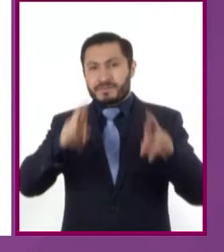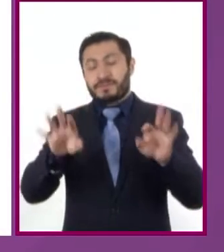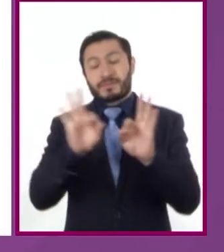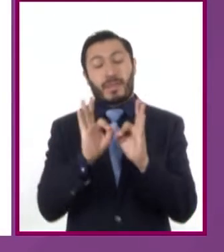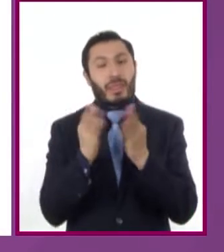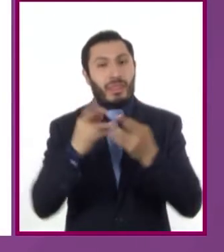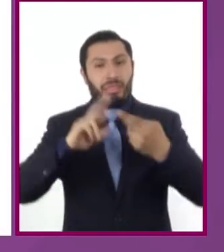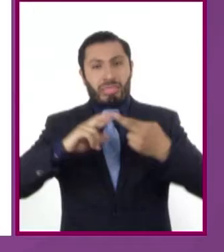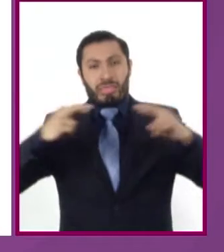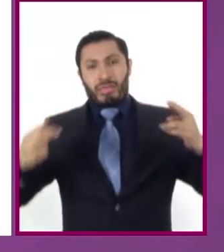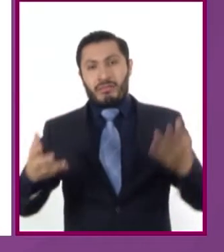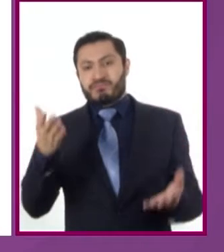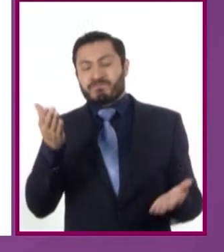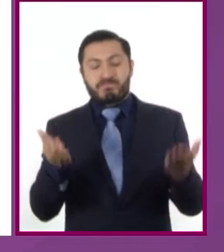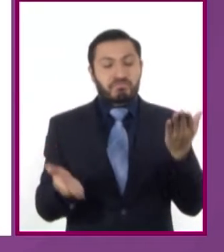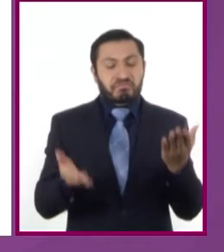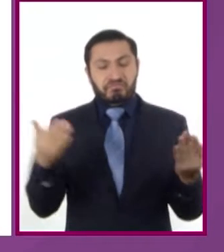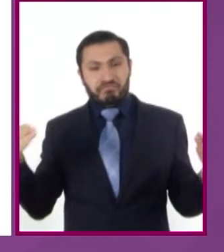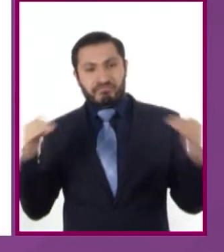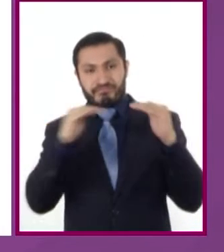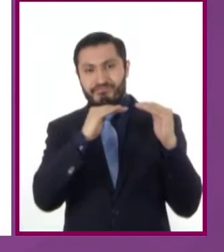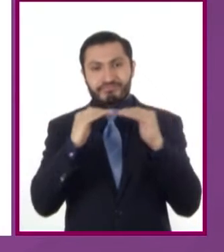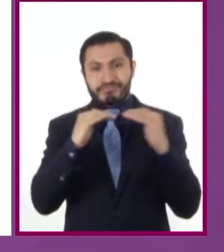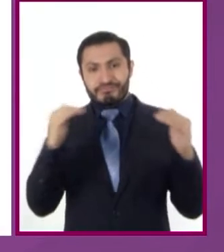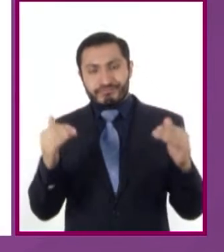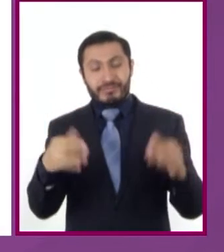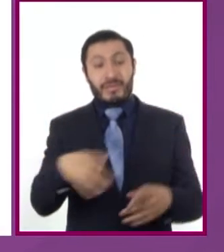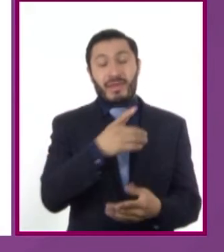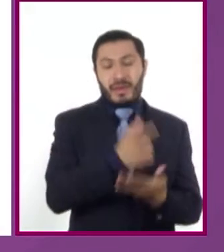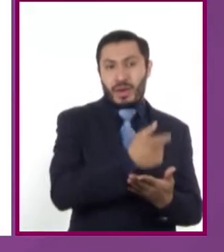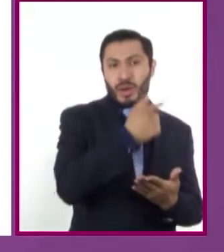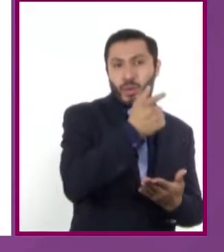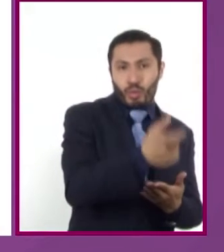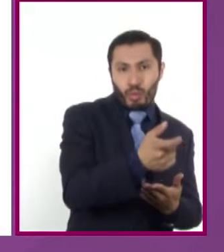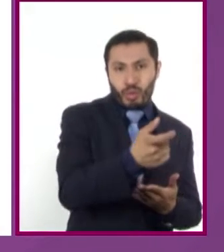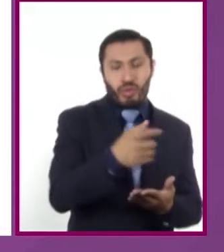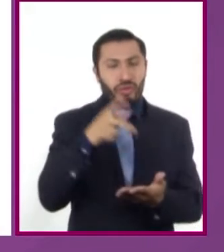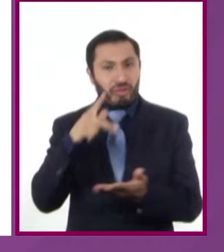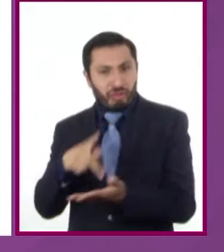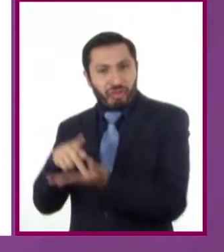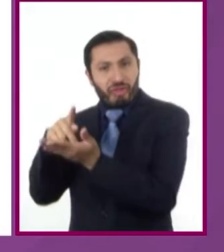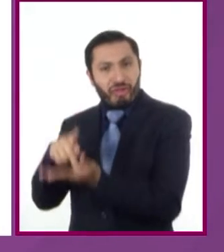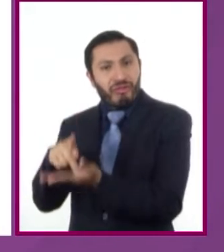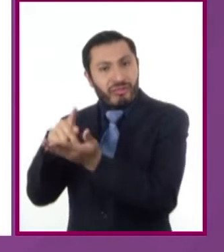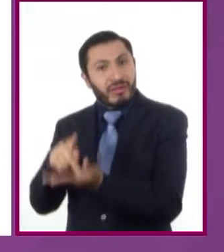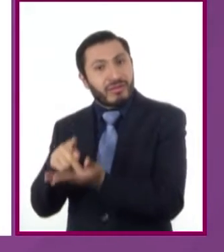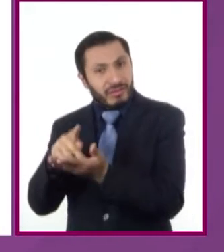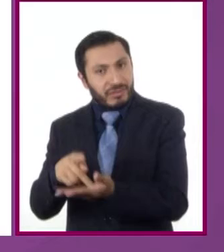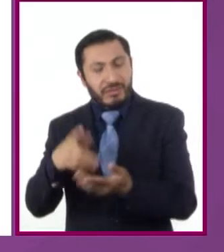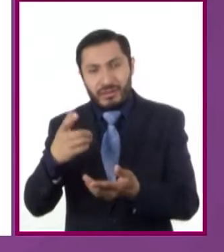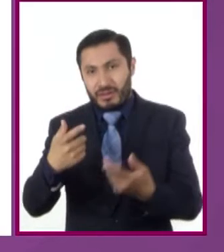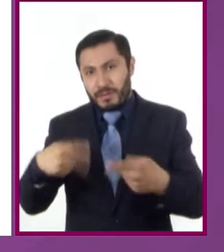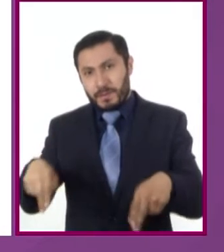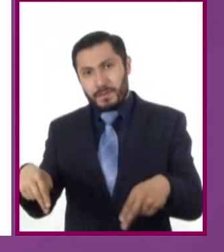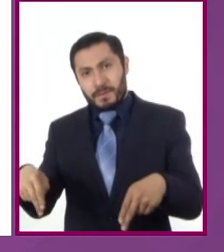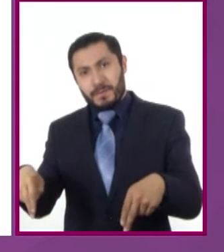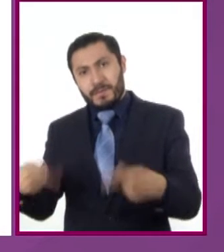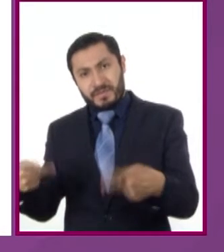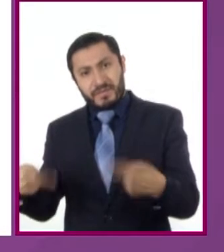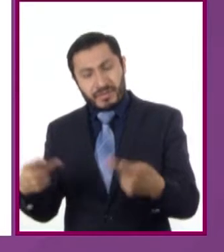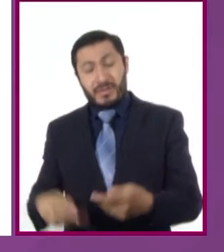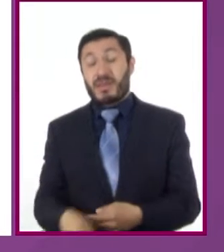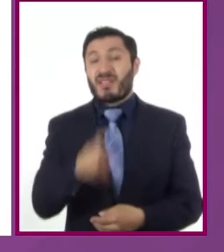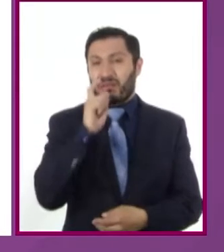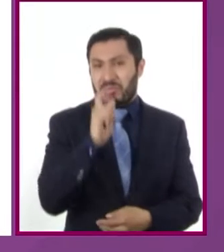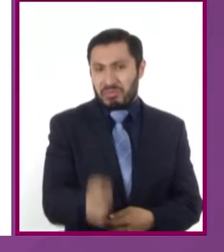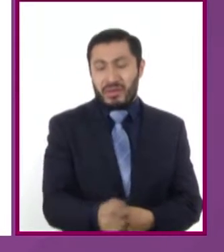una relación de proporcionalidad directa entre el costo de los limones y la cantidad de kilogramos vendidos. Esto